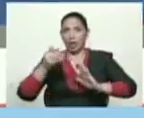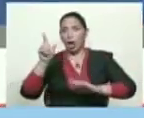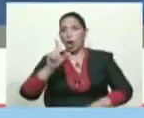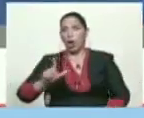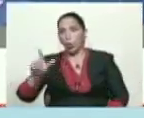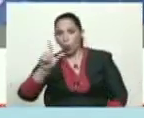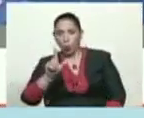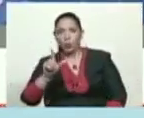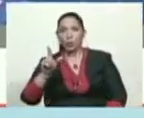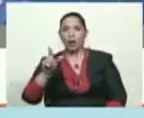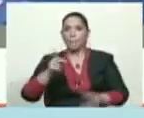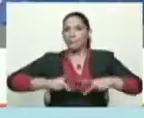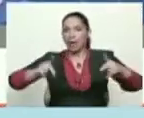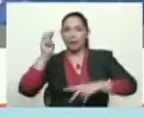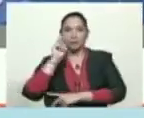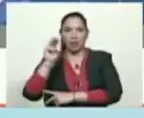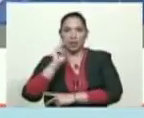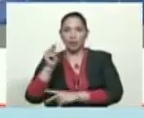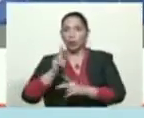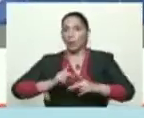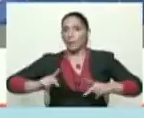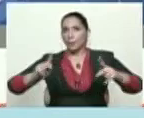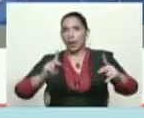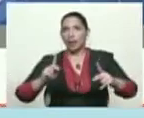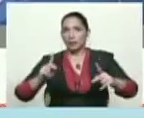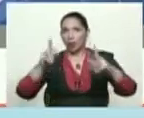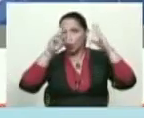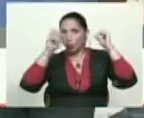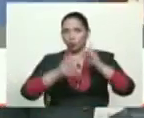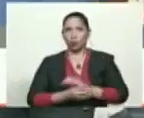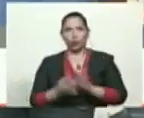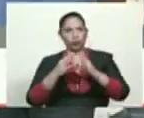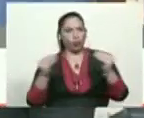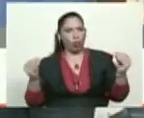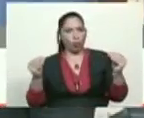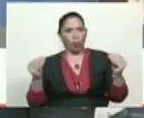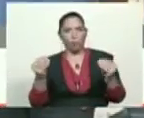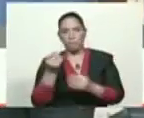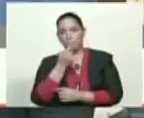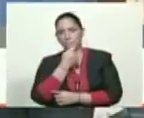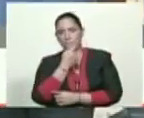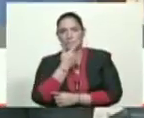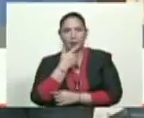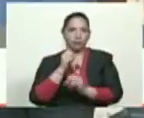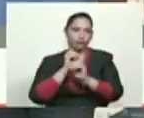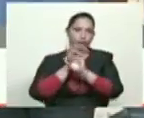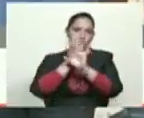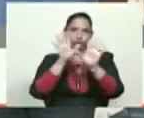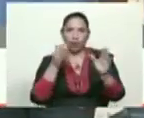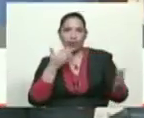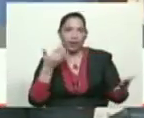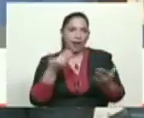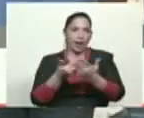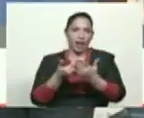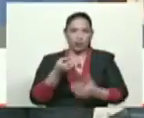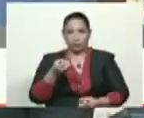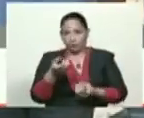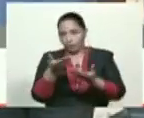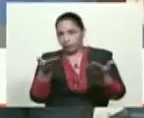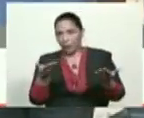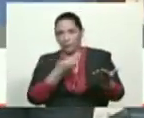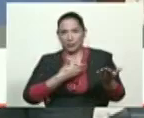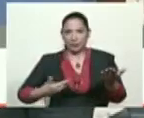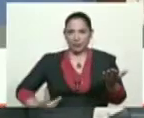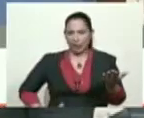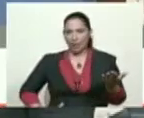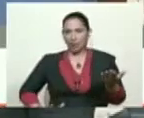orden la plaza los maestros y la plaza el cónsul todo eso va a quedar hermosísimo gracias a ustedes presidentes por tanto